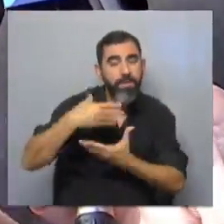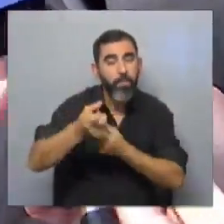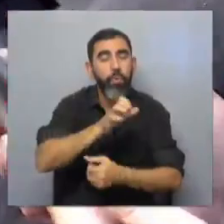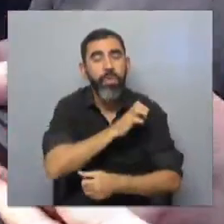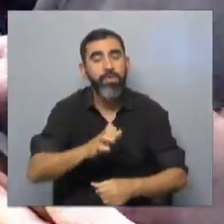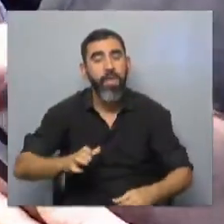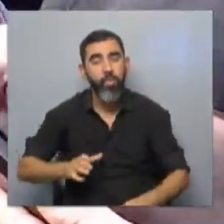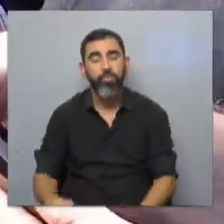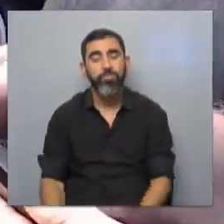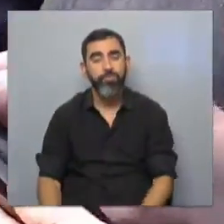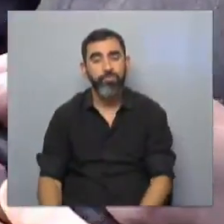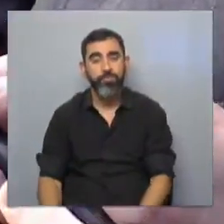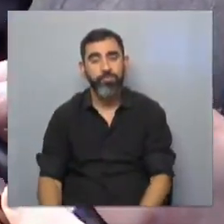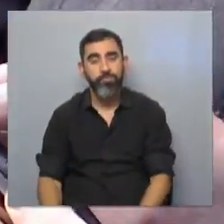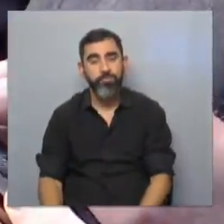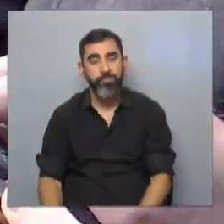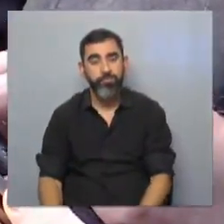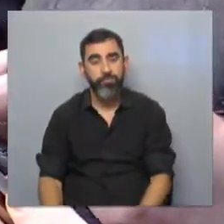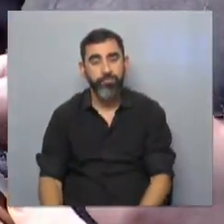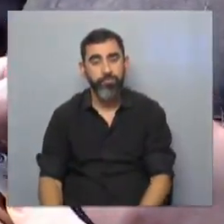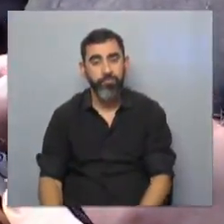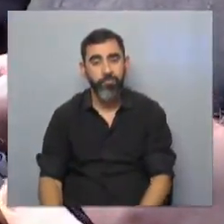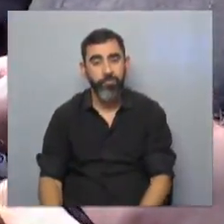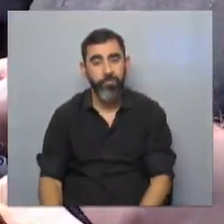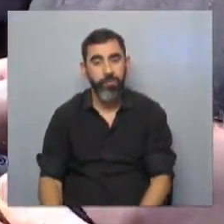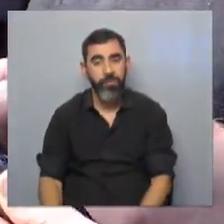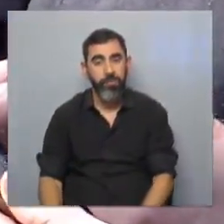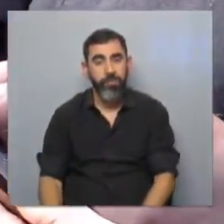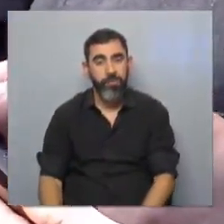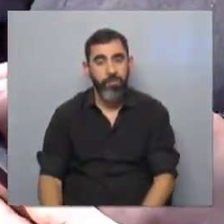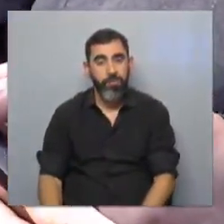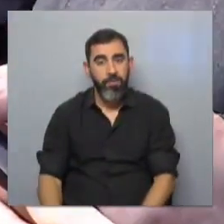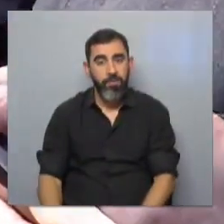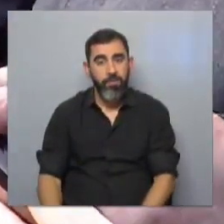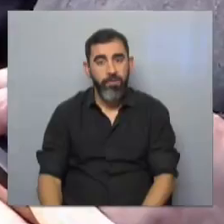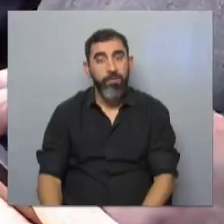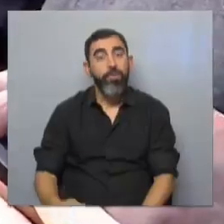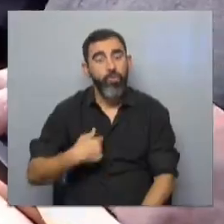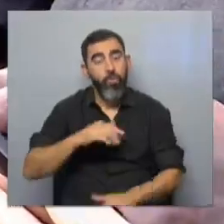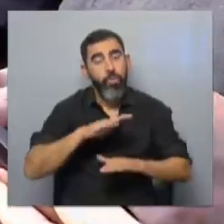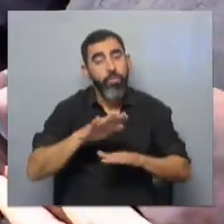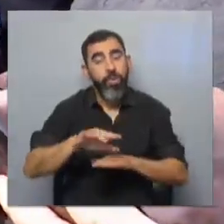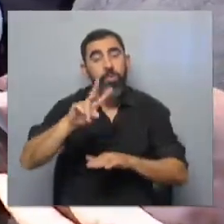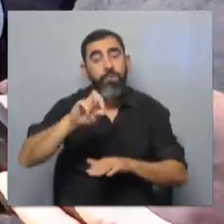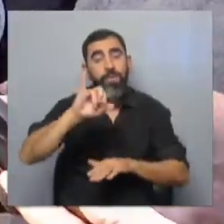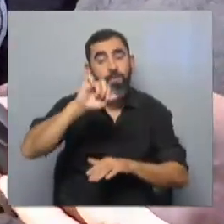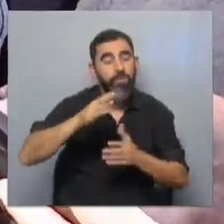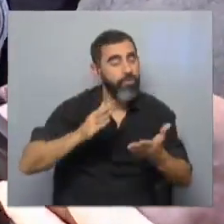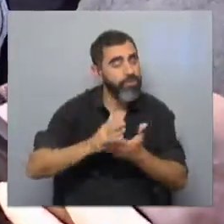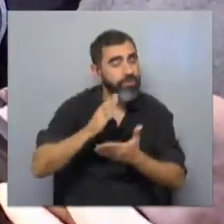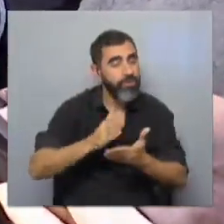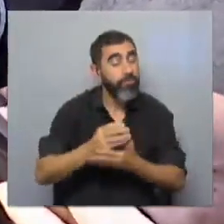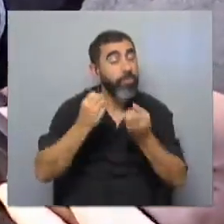Estado? Ah, sí, yo creo que, y por eso marcho todos los 20 de mayo,